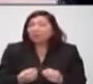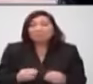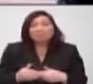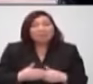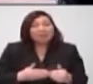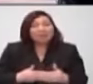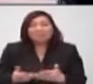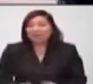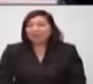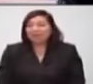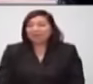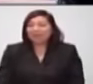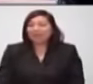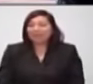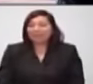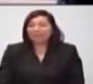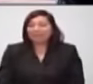también...